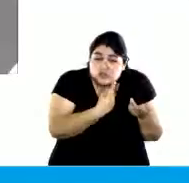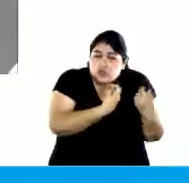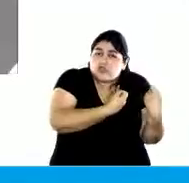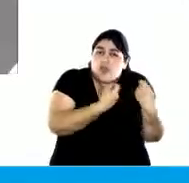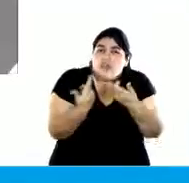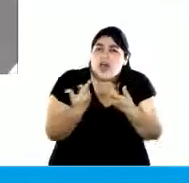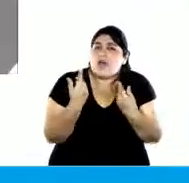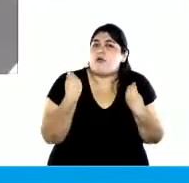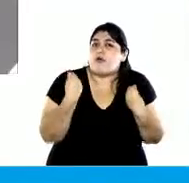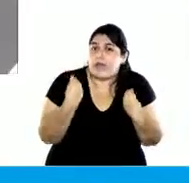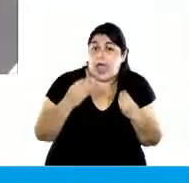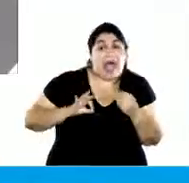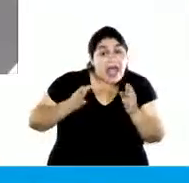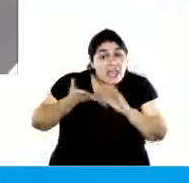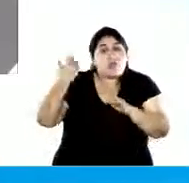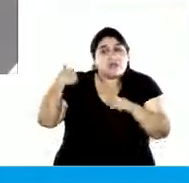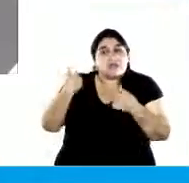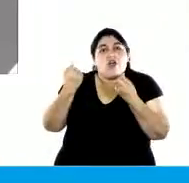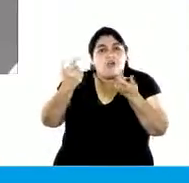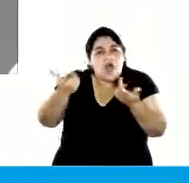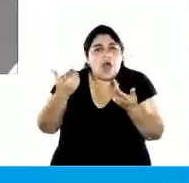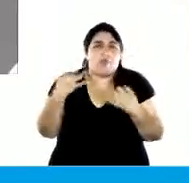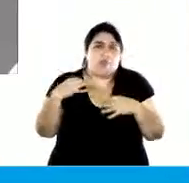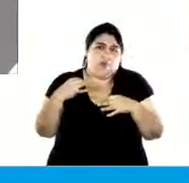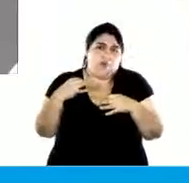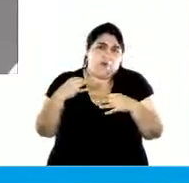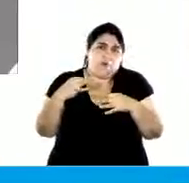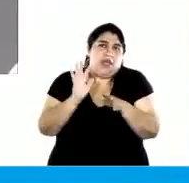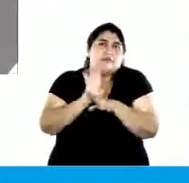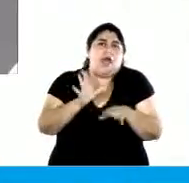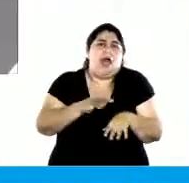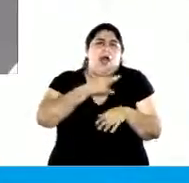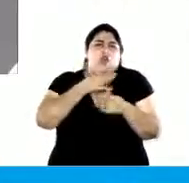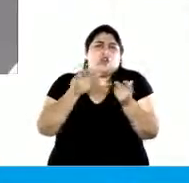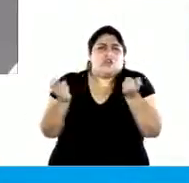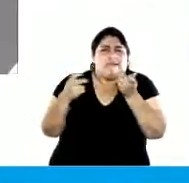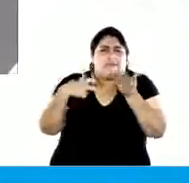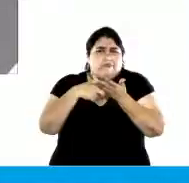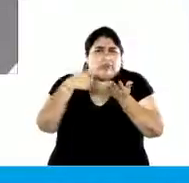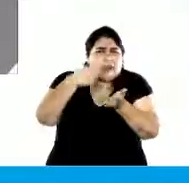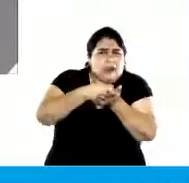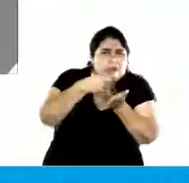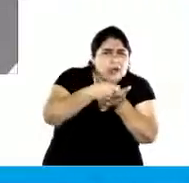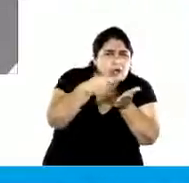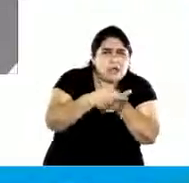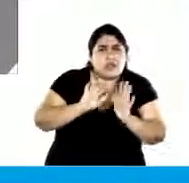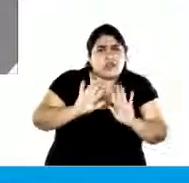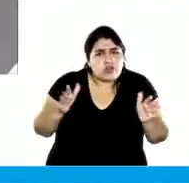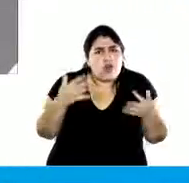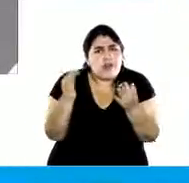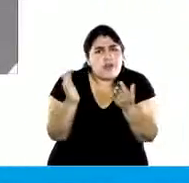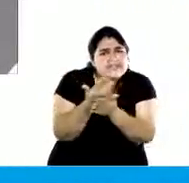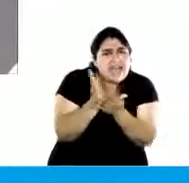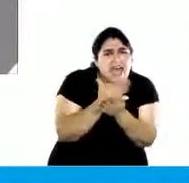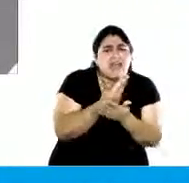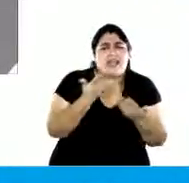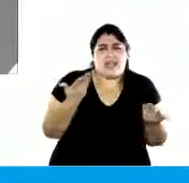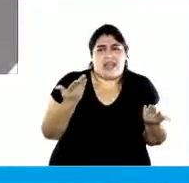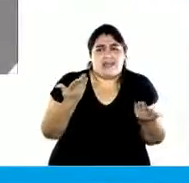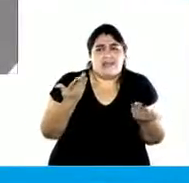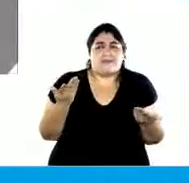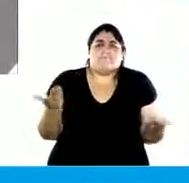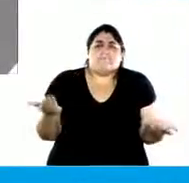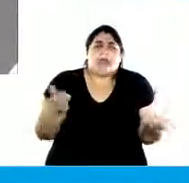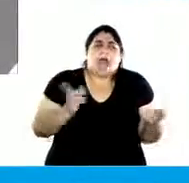año pasado son exenciones fiscales, ¿no? Sacarles un poco de alguna de la presión fiscal, actividades que prácticamente